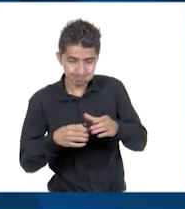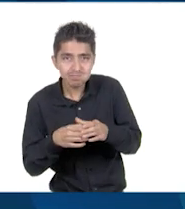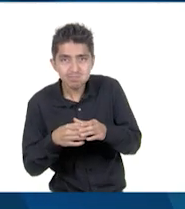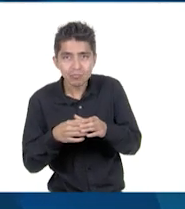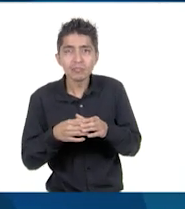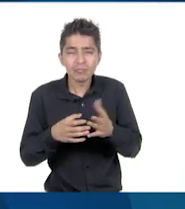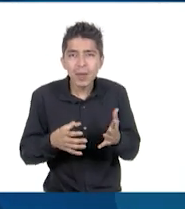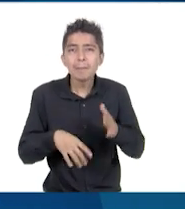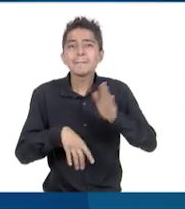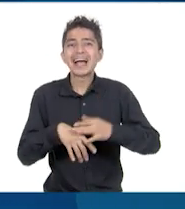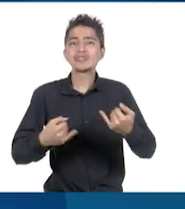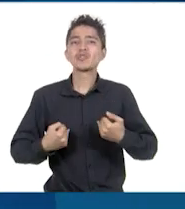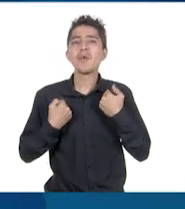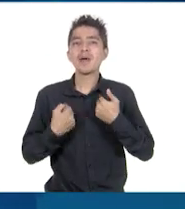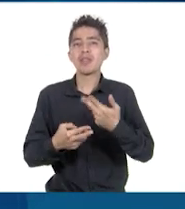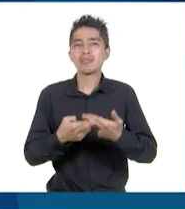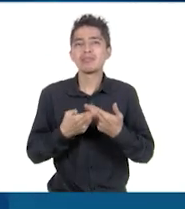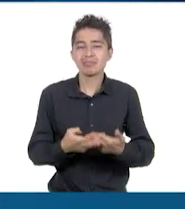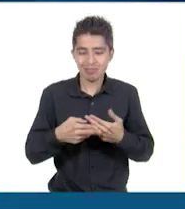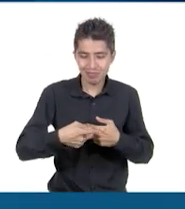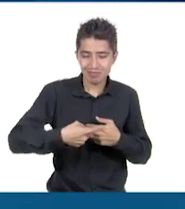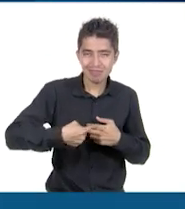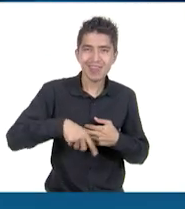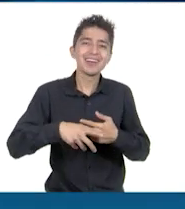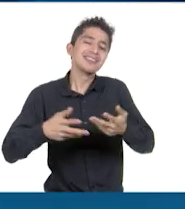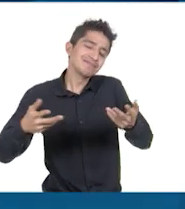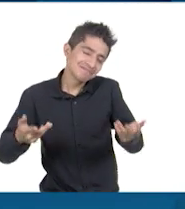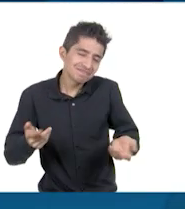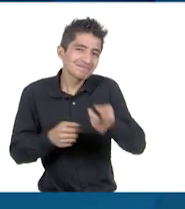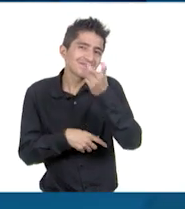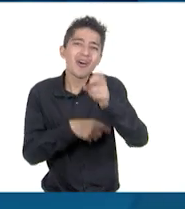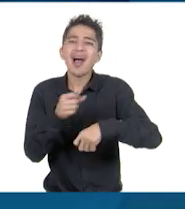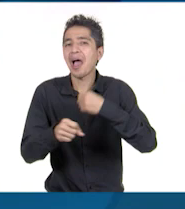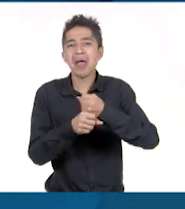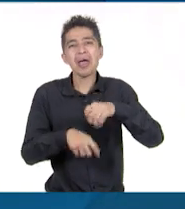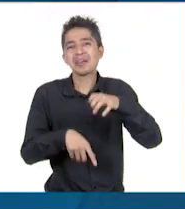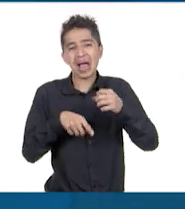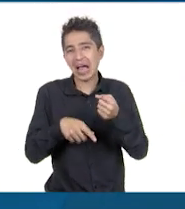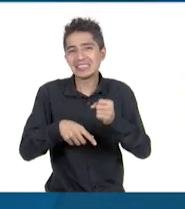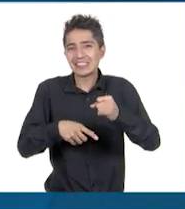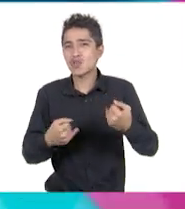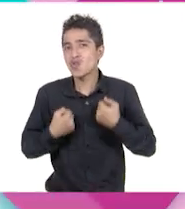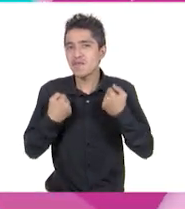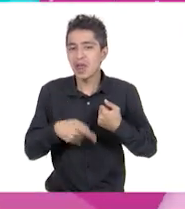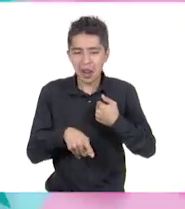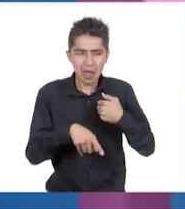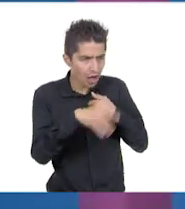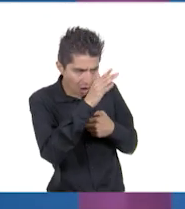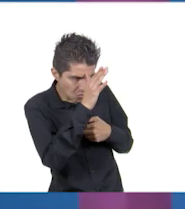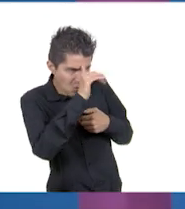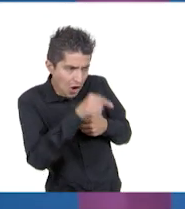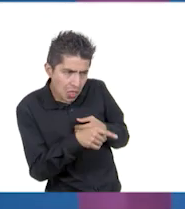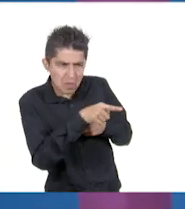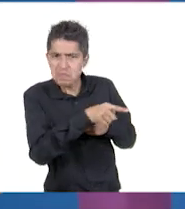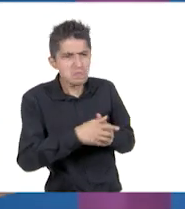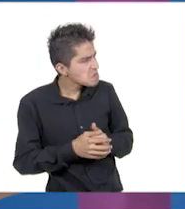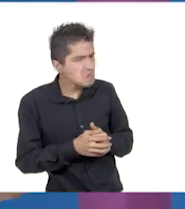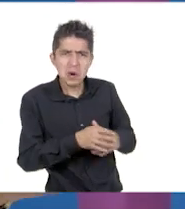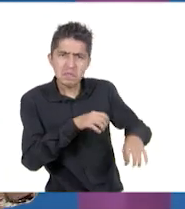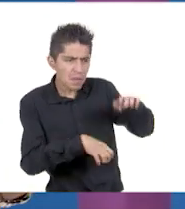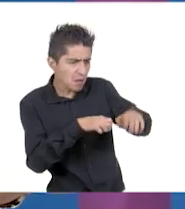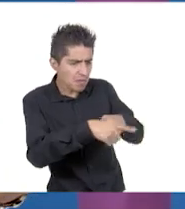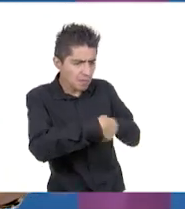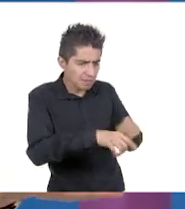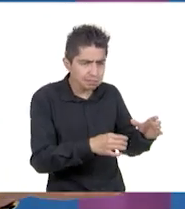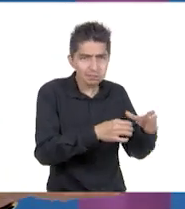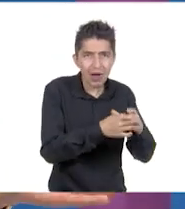una generación más joven. Era de esperarse que por su edad, estos últimos no estuvieran de acuerdo con los civiles a la hora de emprender